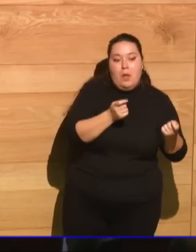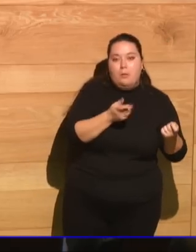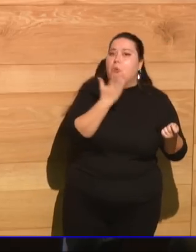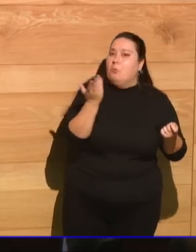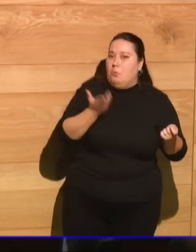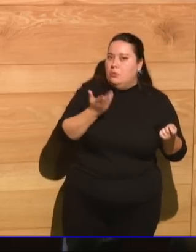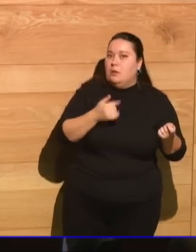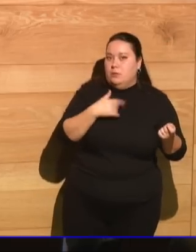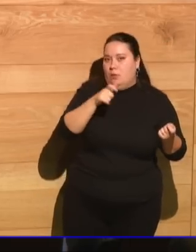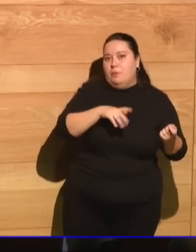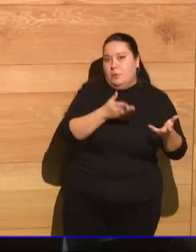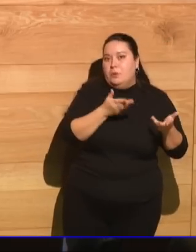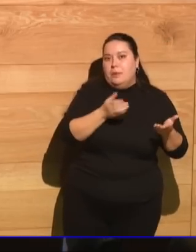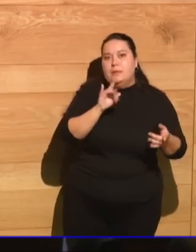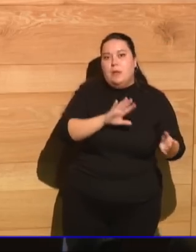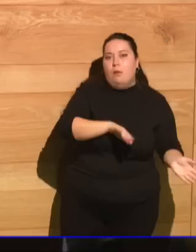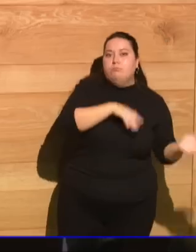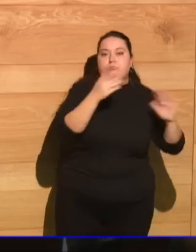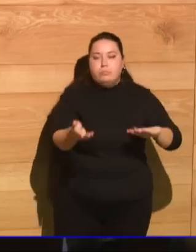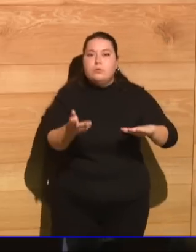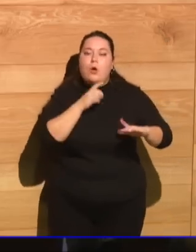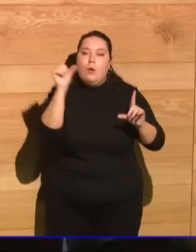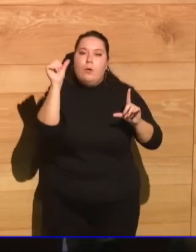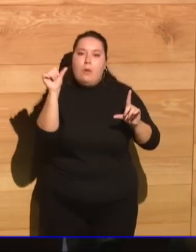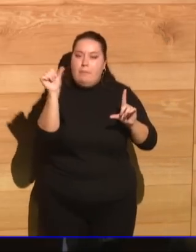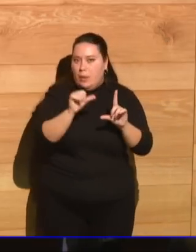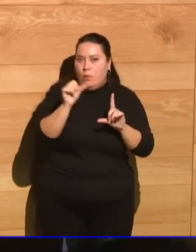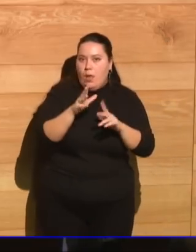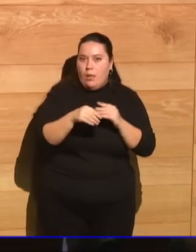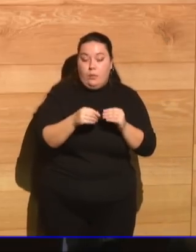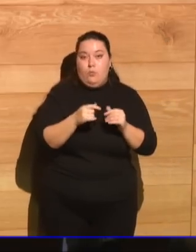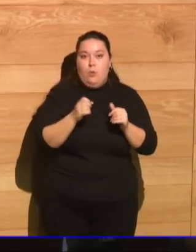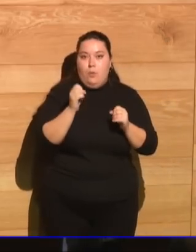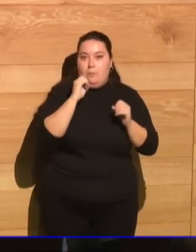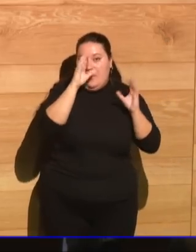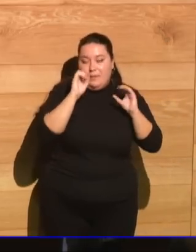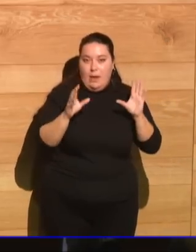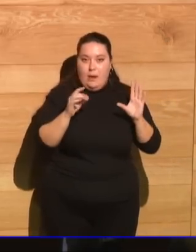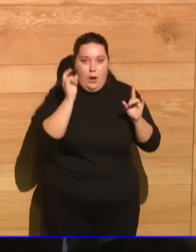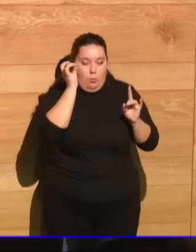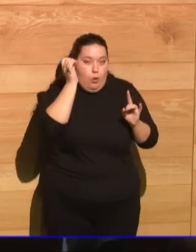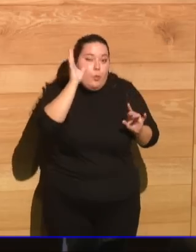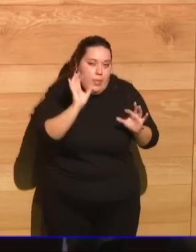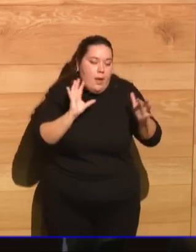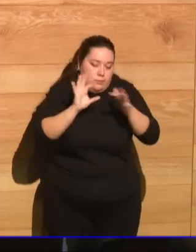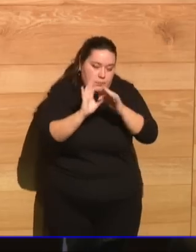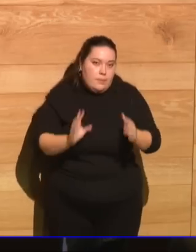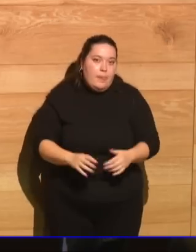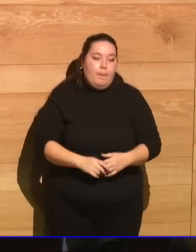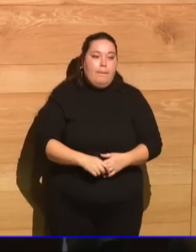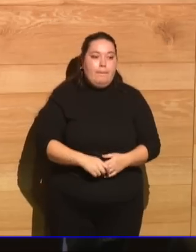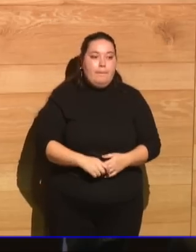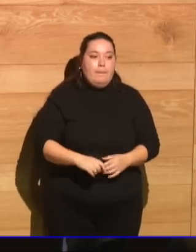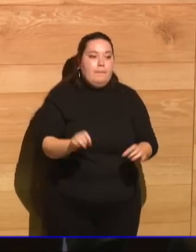que ya fuera él, a decir, me voy a lanzar a hacer una peli que no puede ser más marciana como idea, ¿no? Está bien contar el camino,